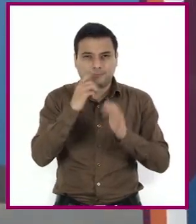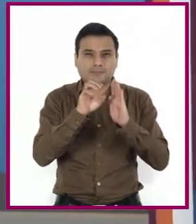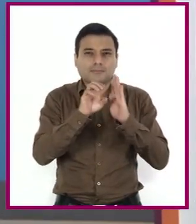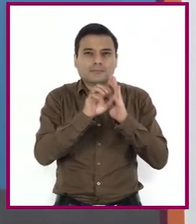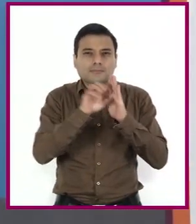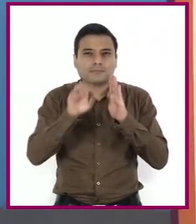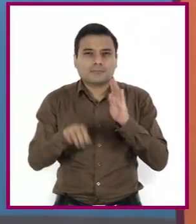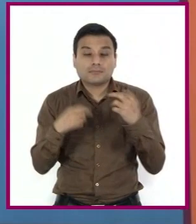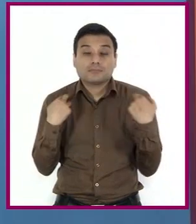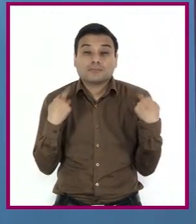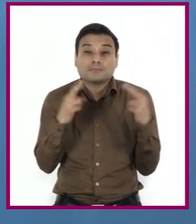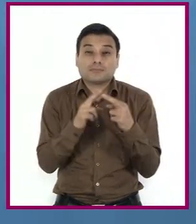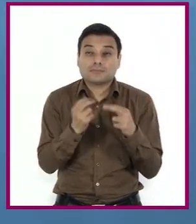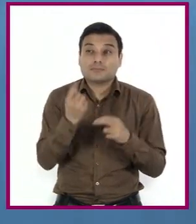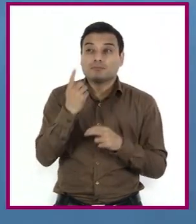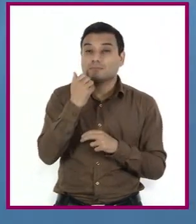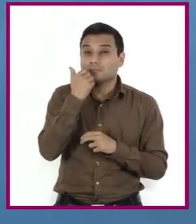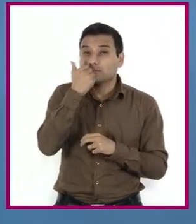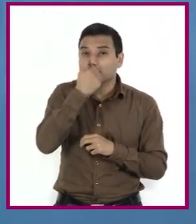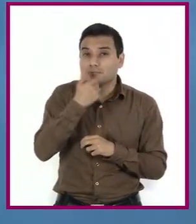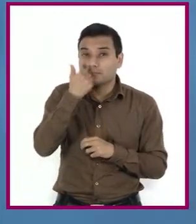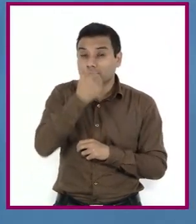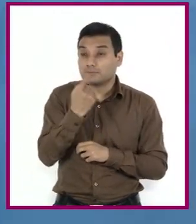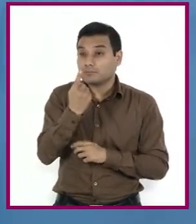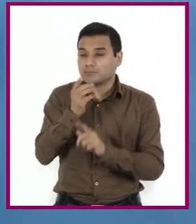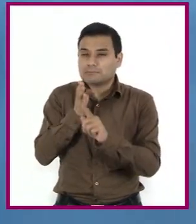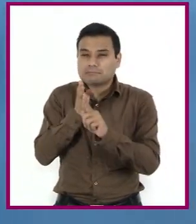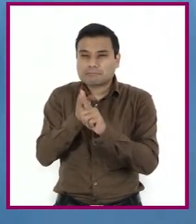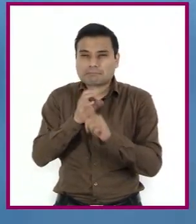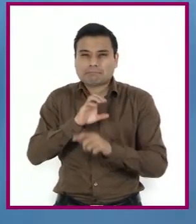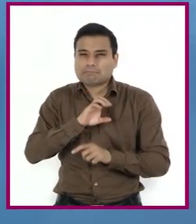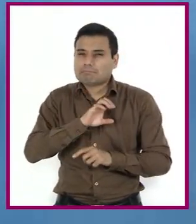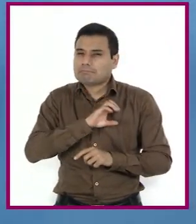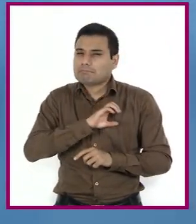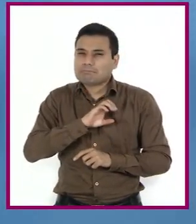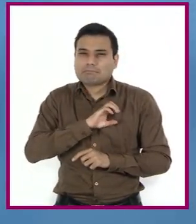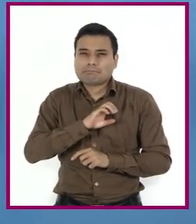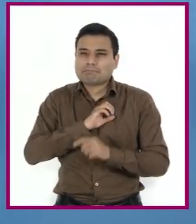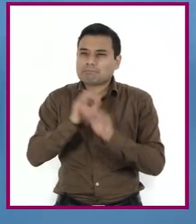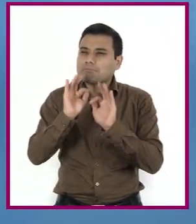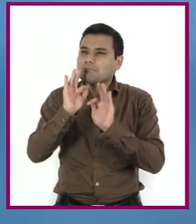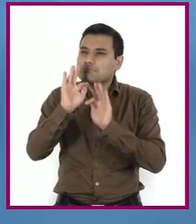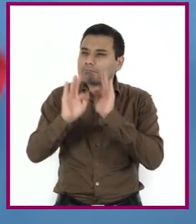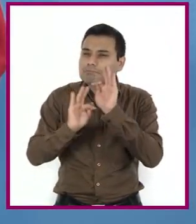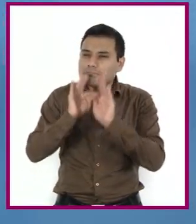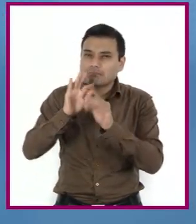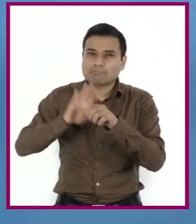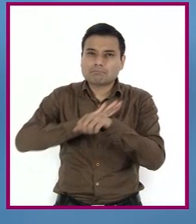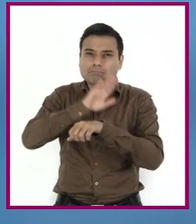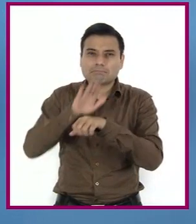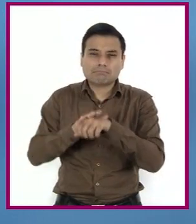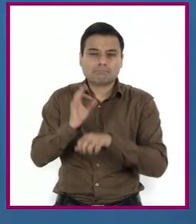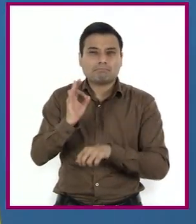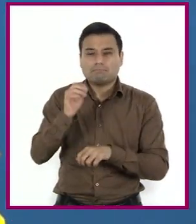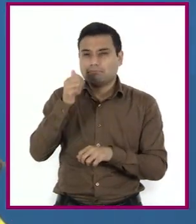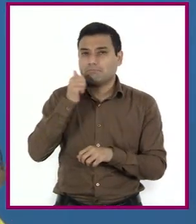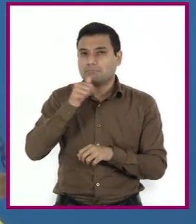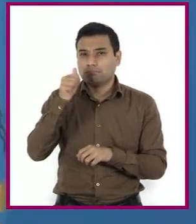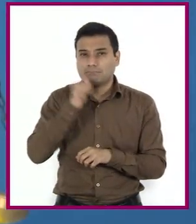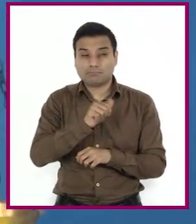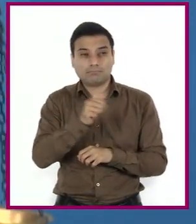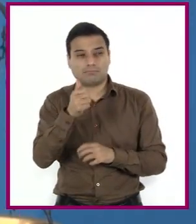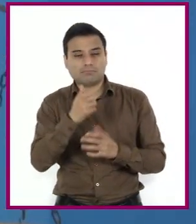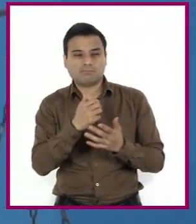alguna alumna o alumno preferido a quien le exige menos o le pone altas calificaciones sin merecerlo.